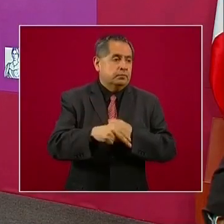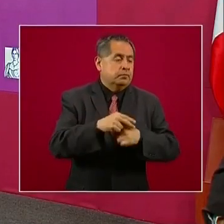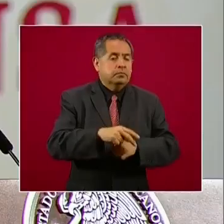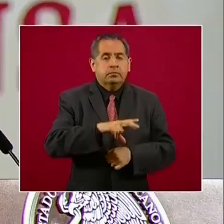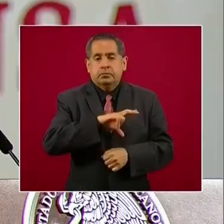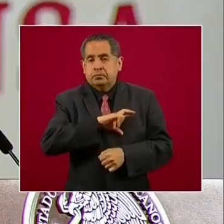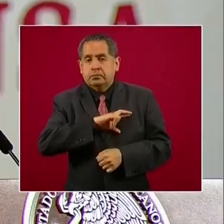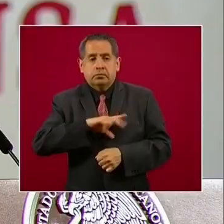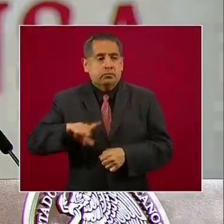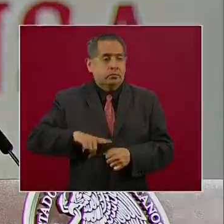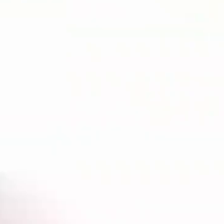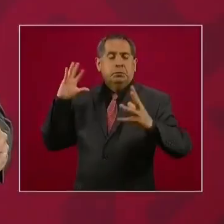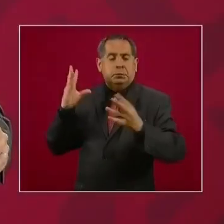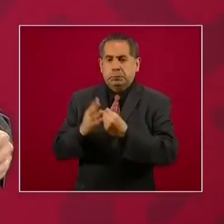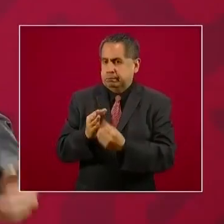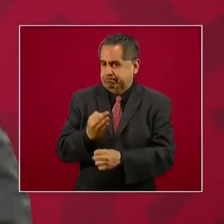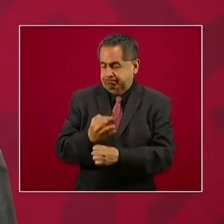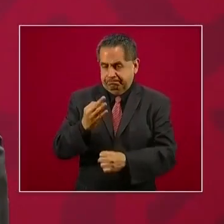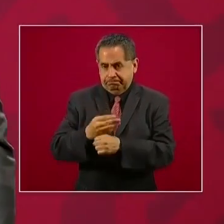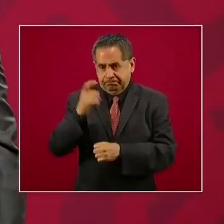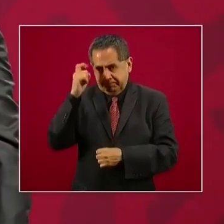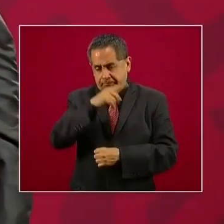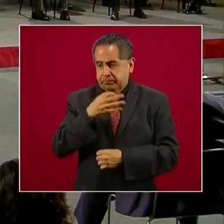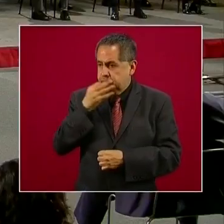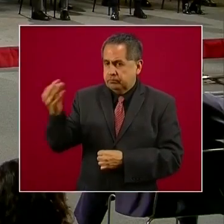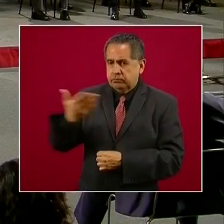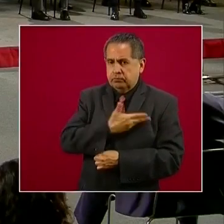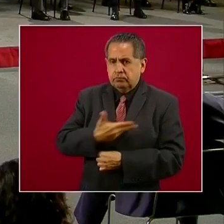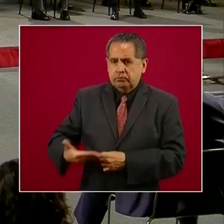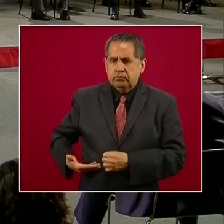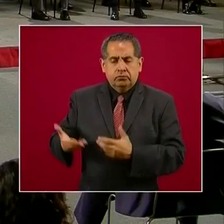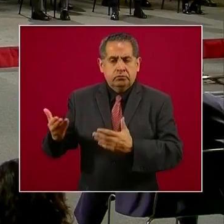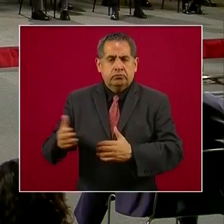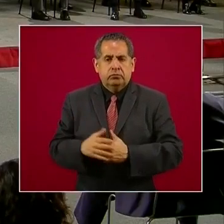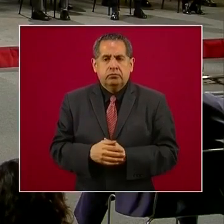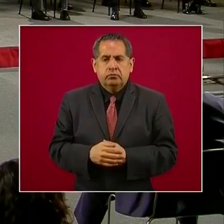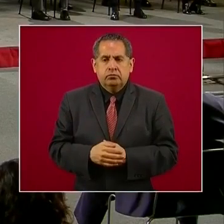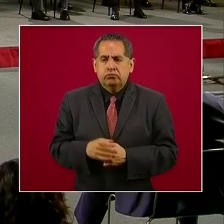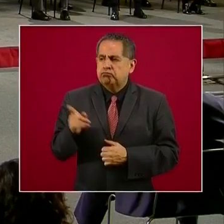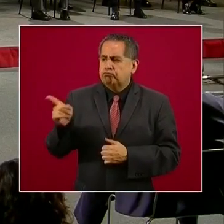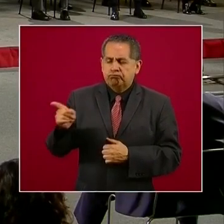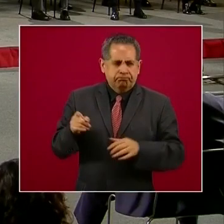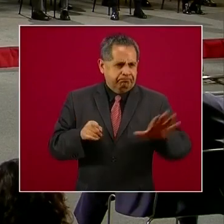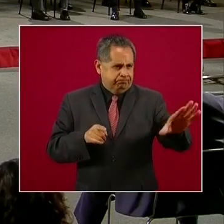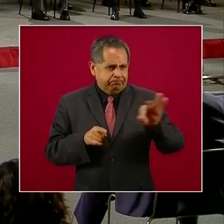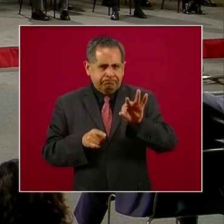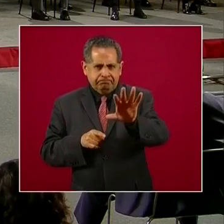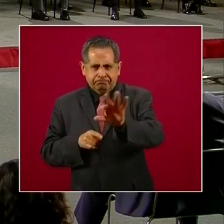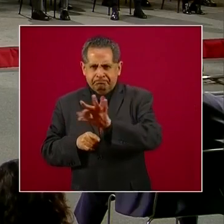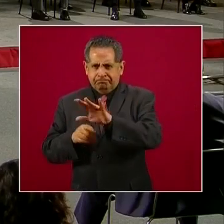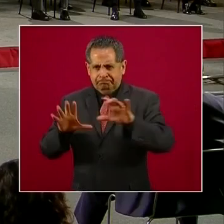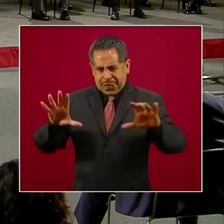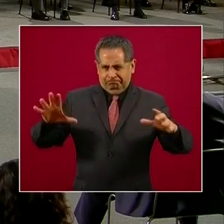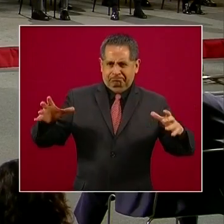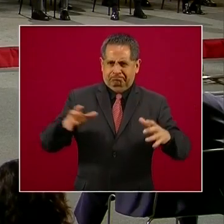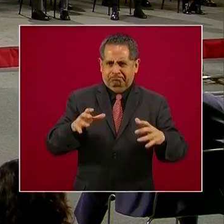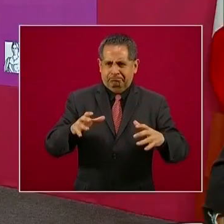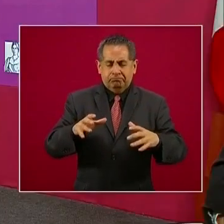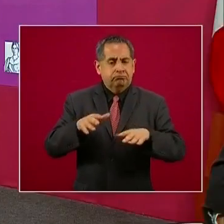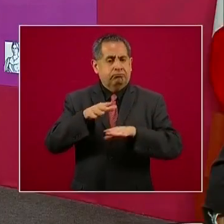es tan importante señor presidente usted ha adjuntado a las empresas en torno a la